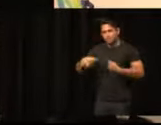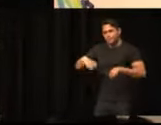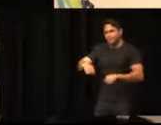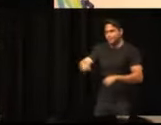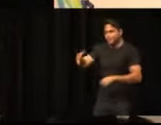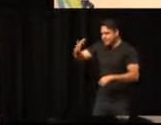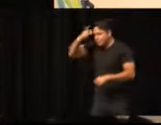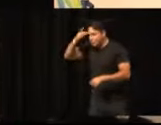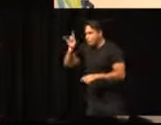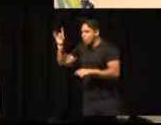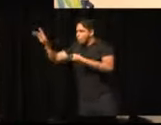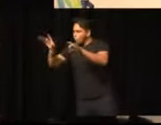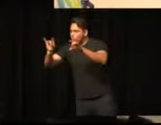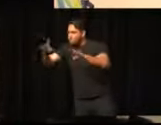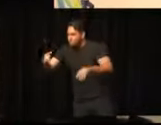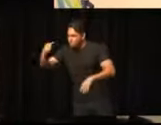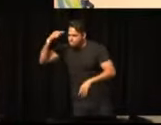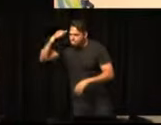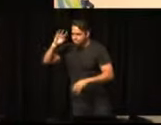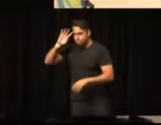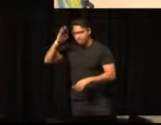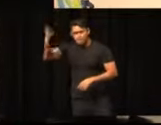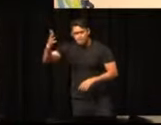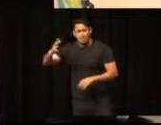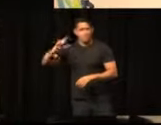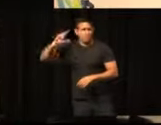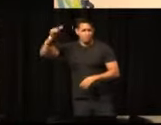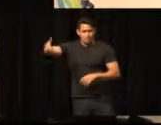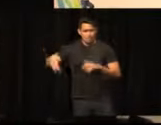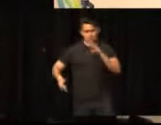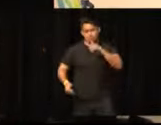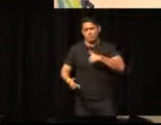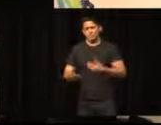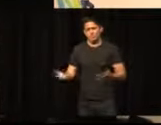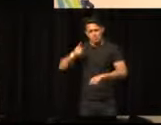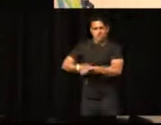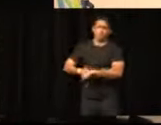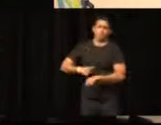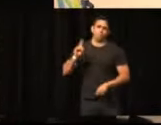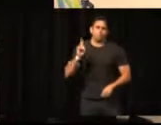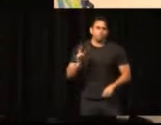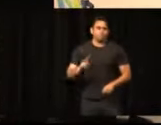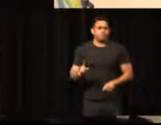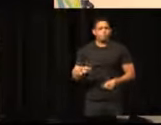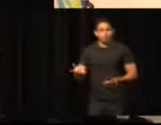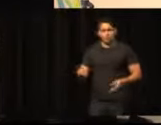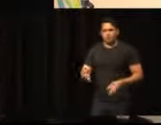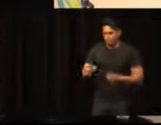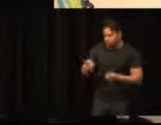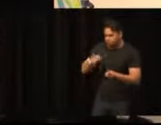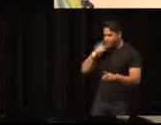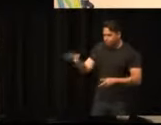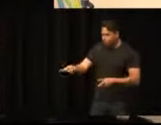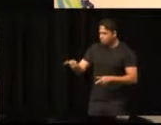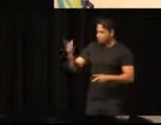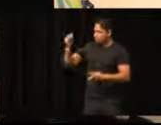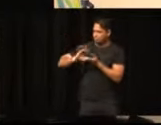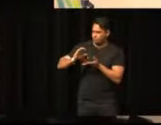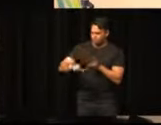una concientización de largo plazo. Creo que no es una cosa inmediata, y todavía cuando hablamos de recursos de la iniciativa